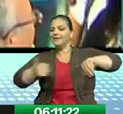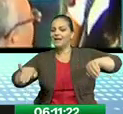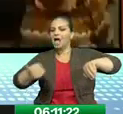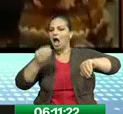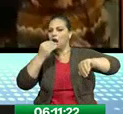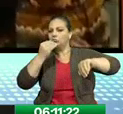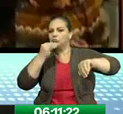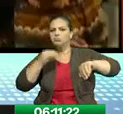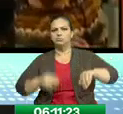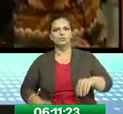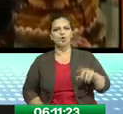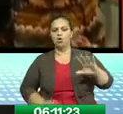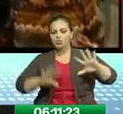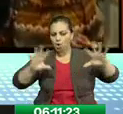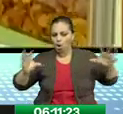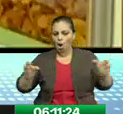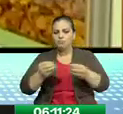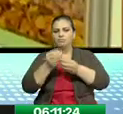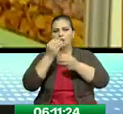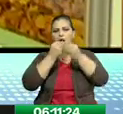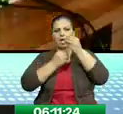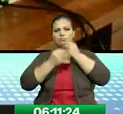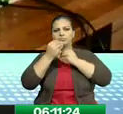en el estado